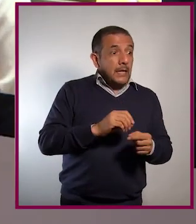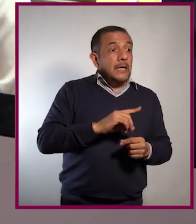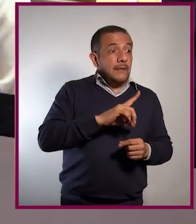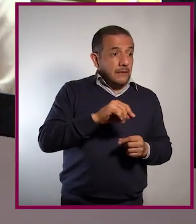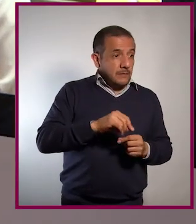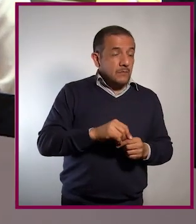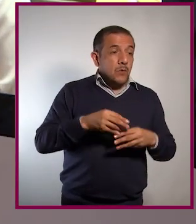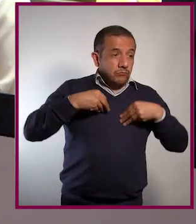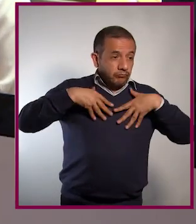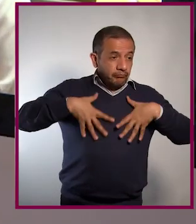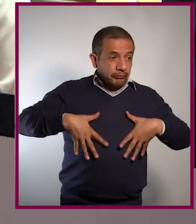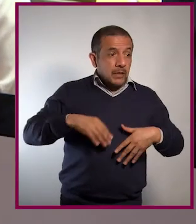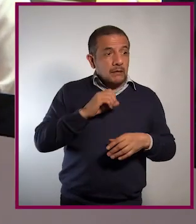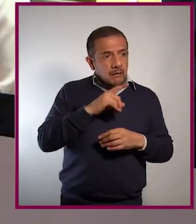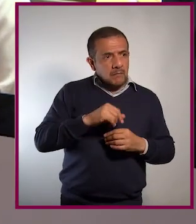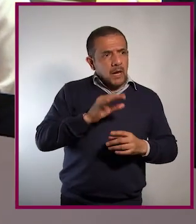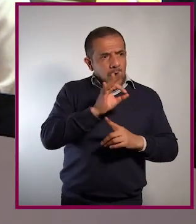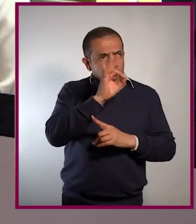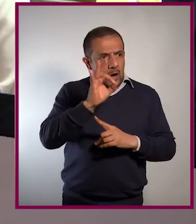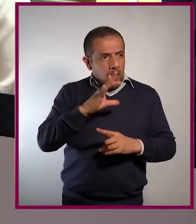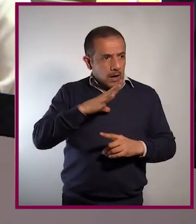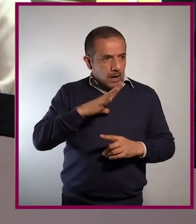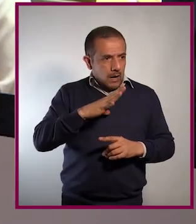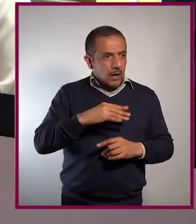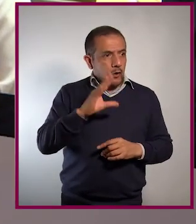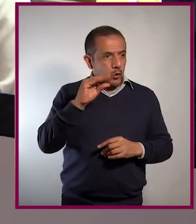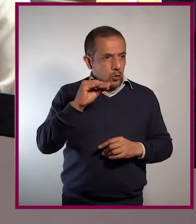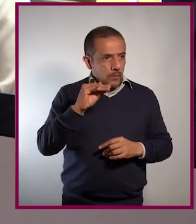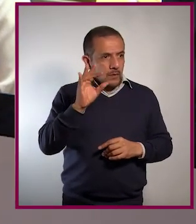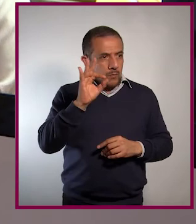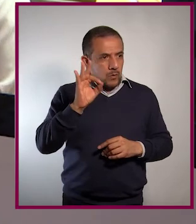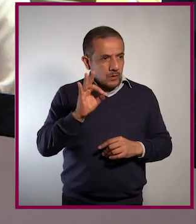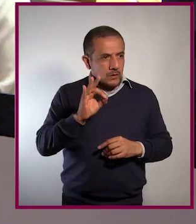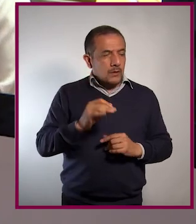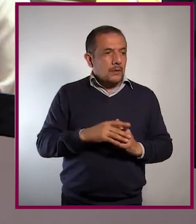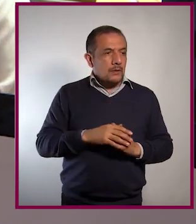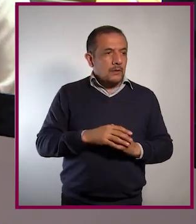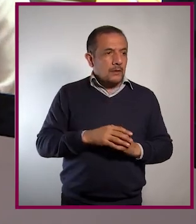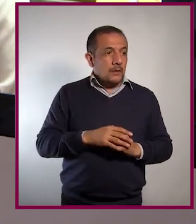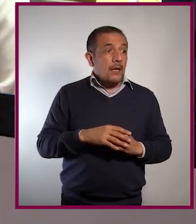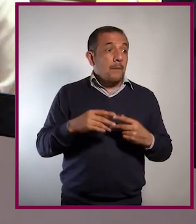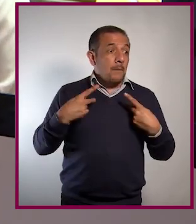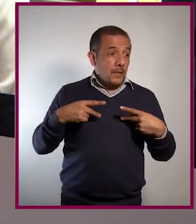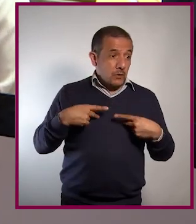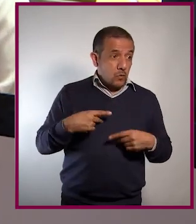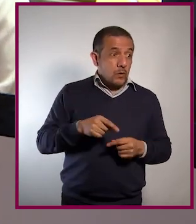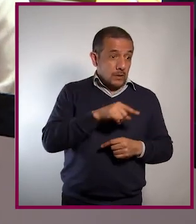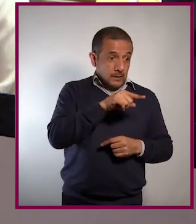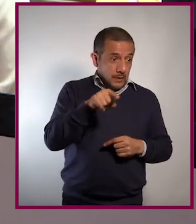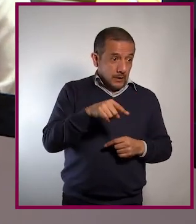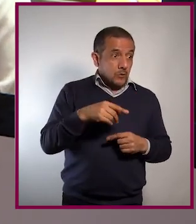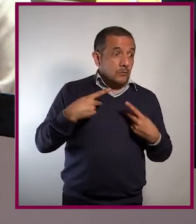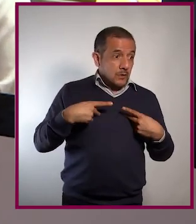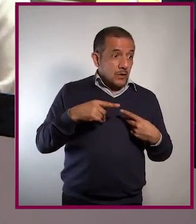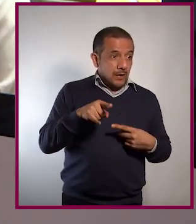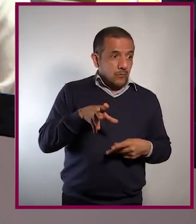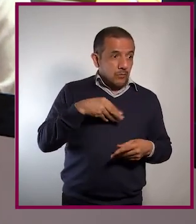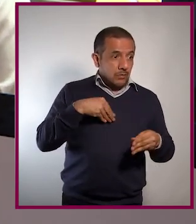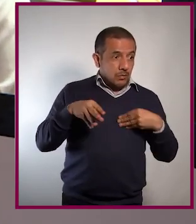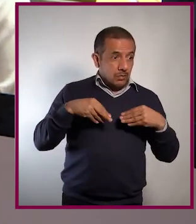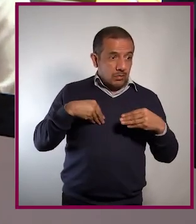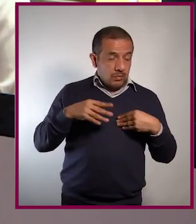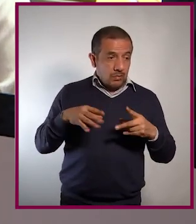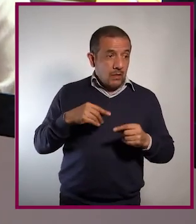Sin embargo, también hay un porcentaje, el 90% de los individuos que